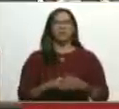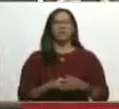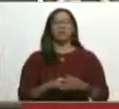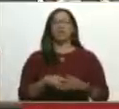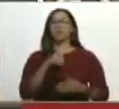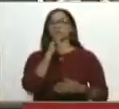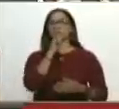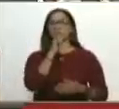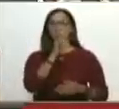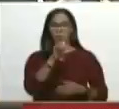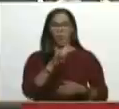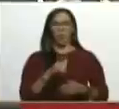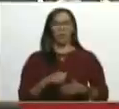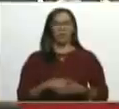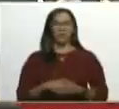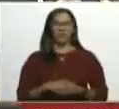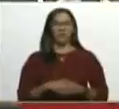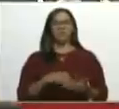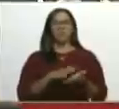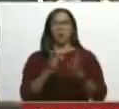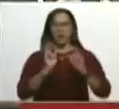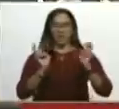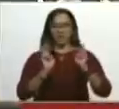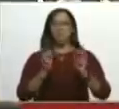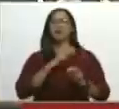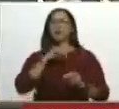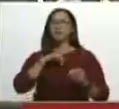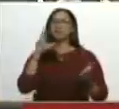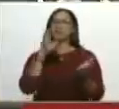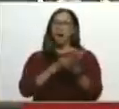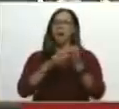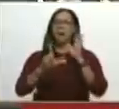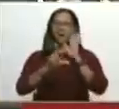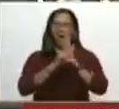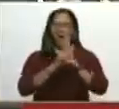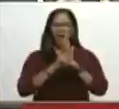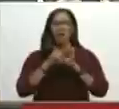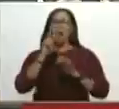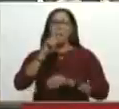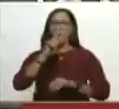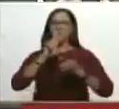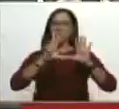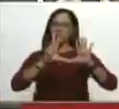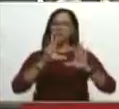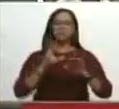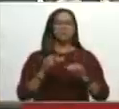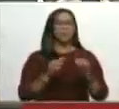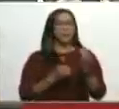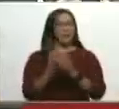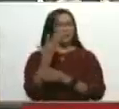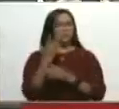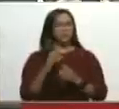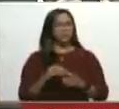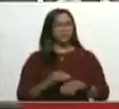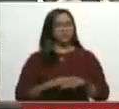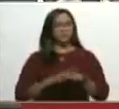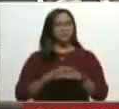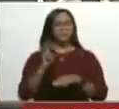pronuncie sobre este tema. Nosotros aprobamos esa ley 28 de marzo, ¿vale?